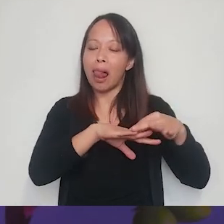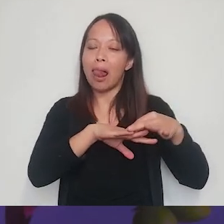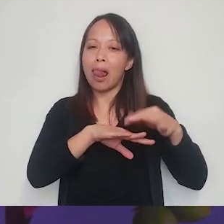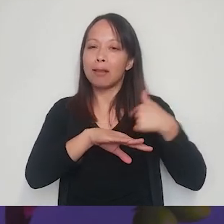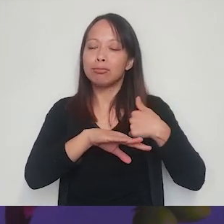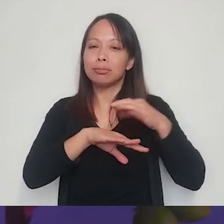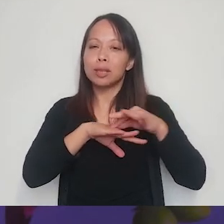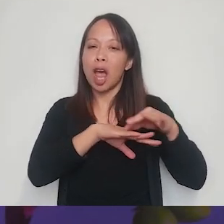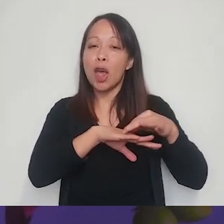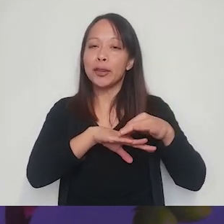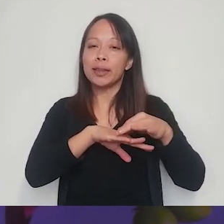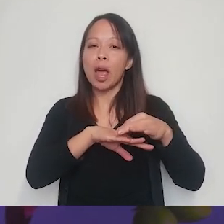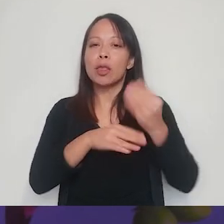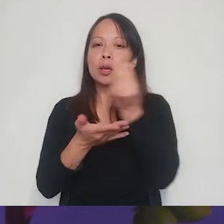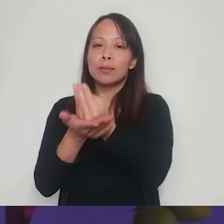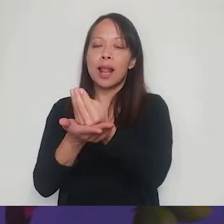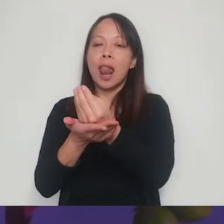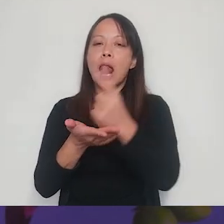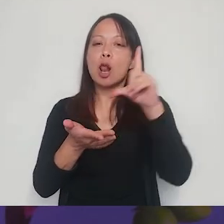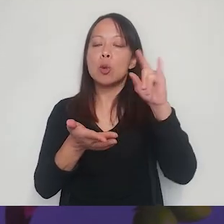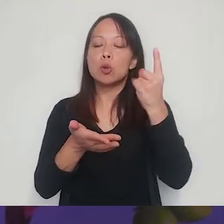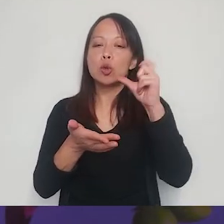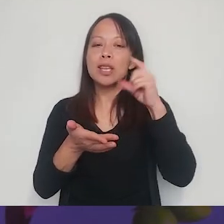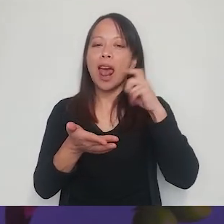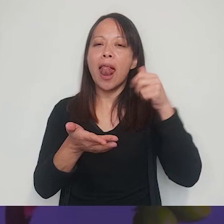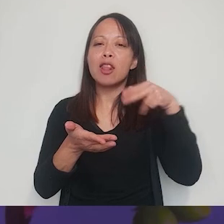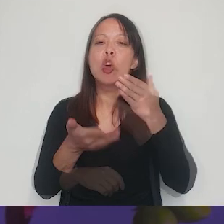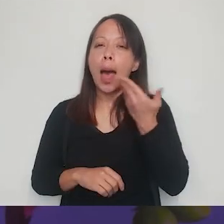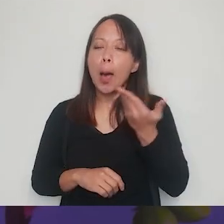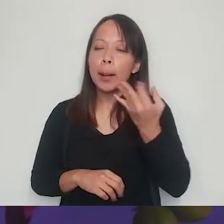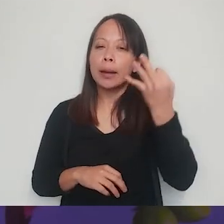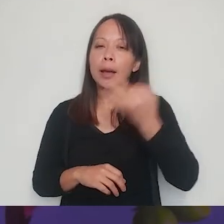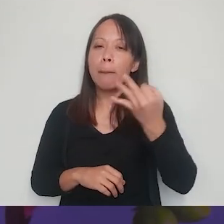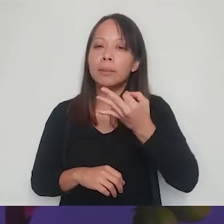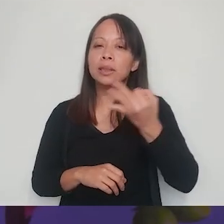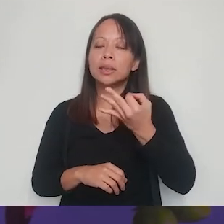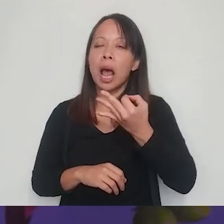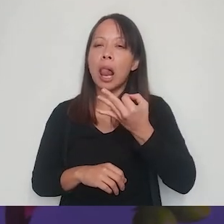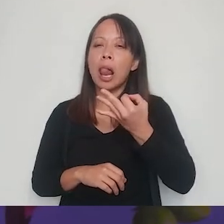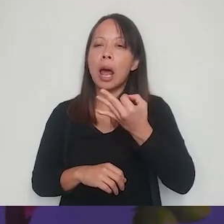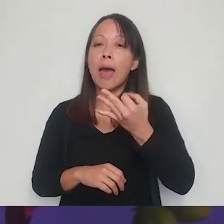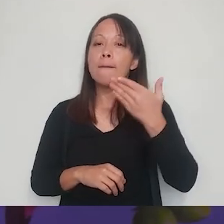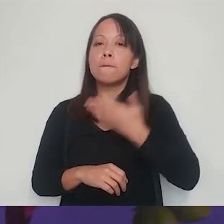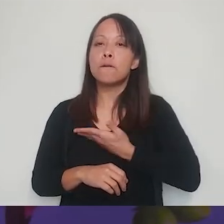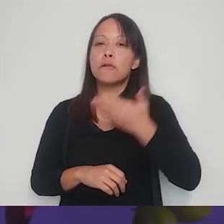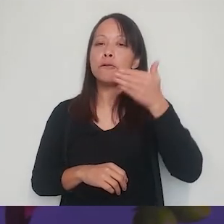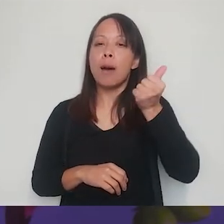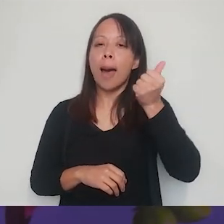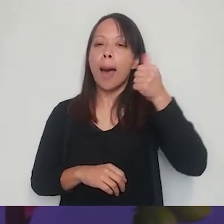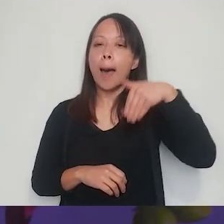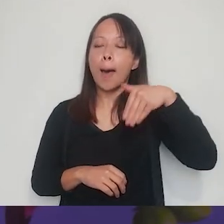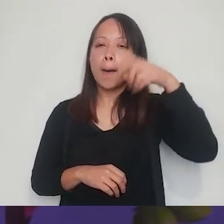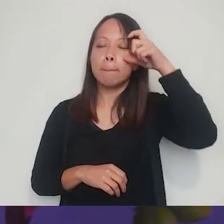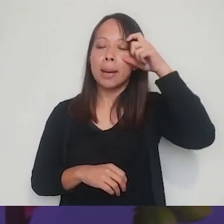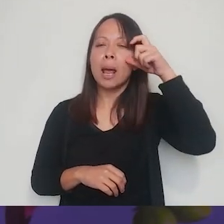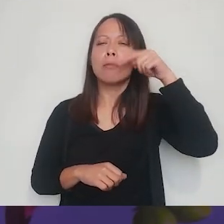mi dirección, y recalco aquí el papel de Luciano y de José Stiliano. Quisiera hacer una mención especial al papel que ha